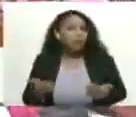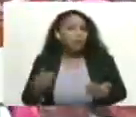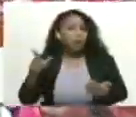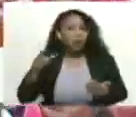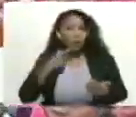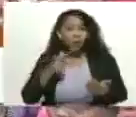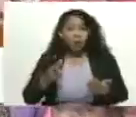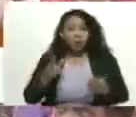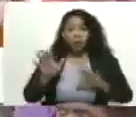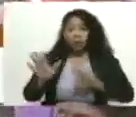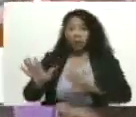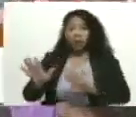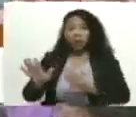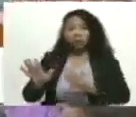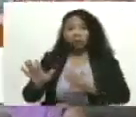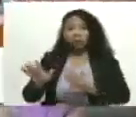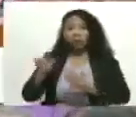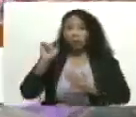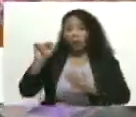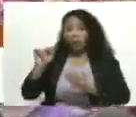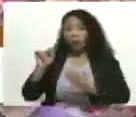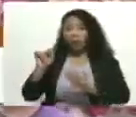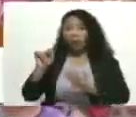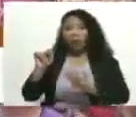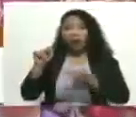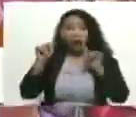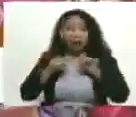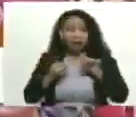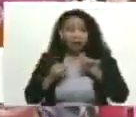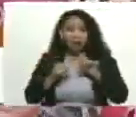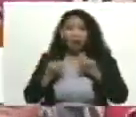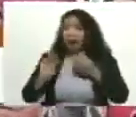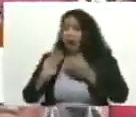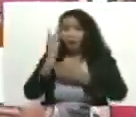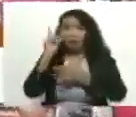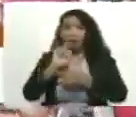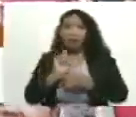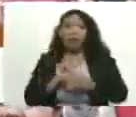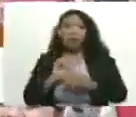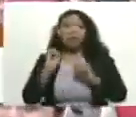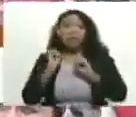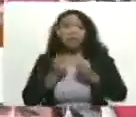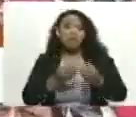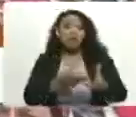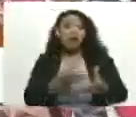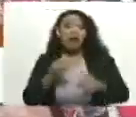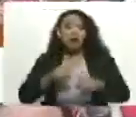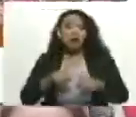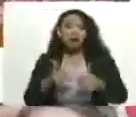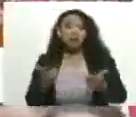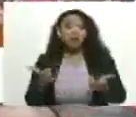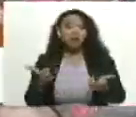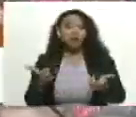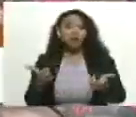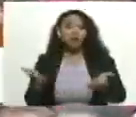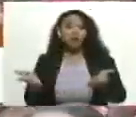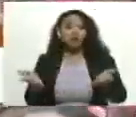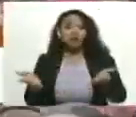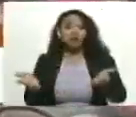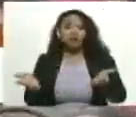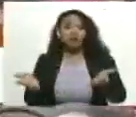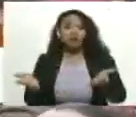eso. Ellos no van a alborotarse aquí en Acarigua, porque se alborotan aquí en Acarigua, en Araure.